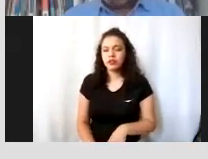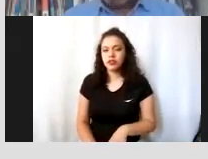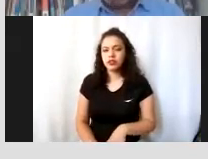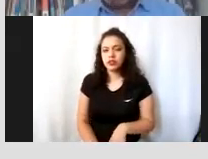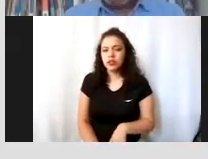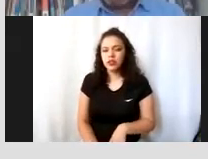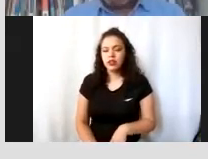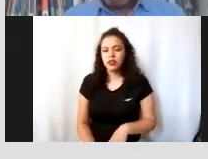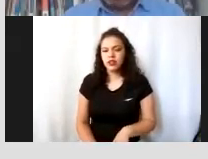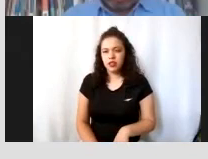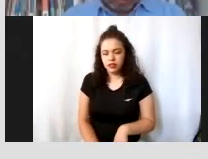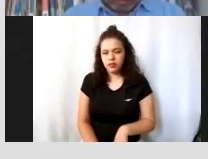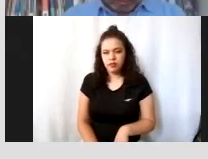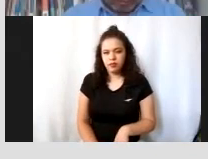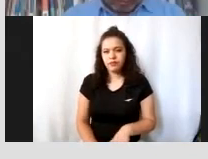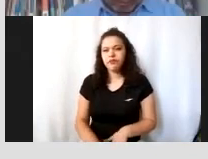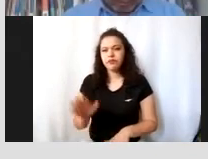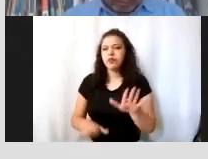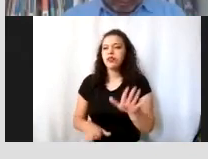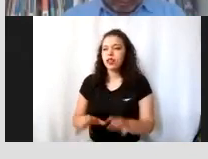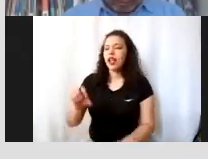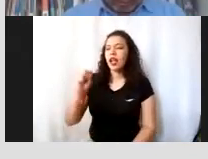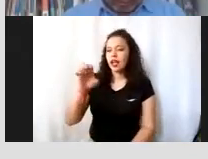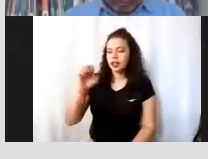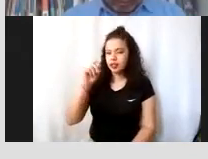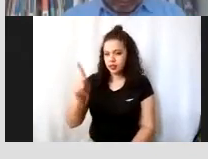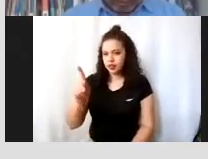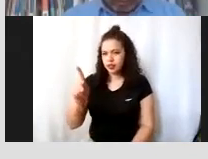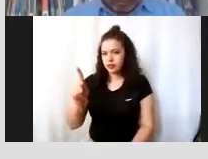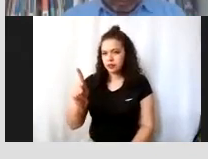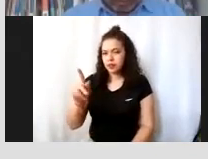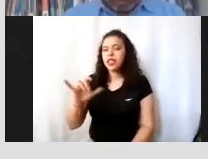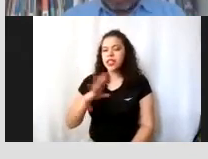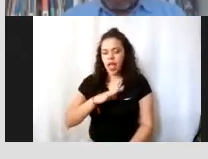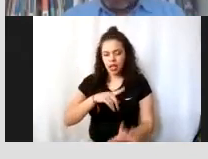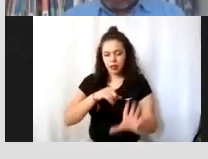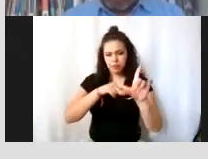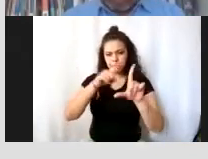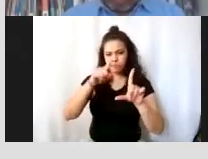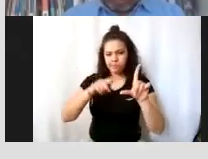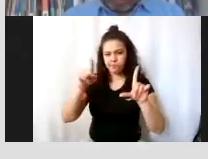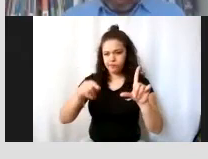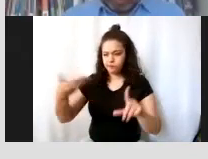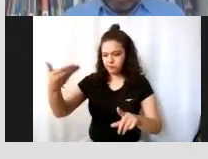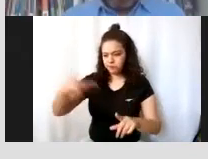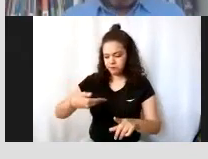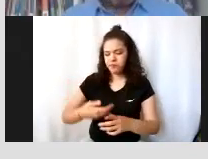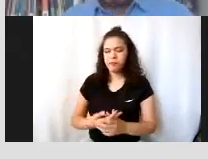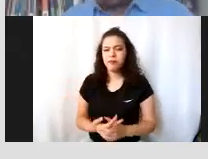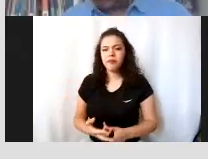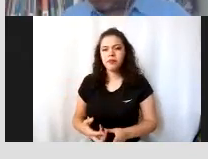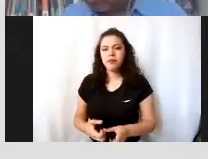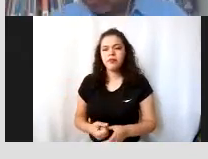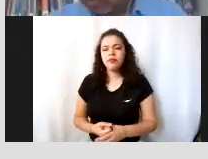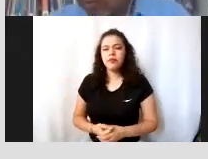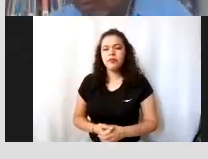En algún momento, por ejemplo, la SEP sí pide estadísticas. Por ejemplo, pero